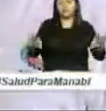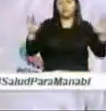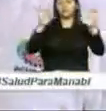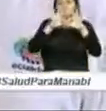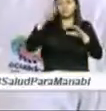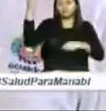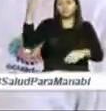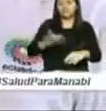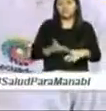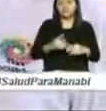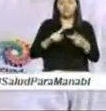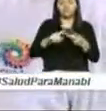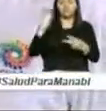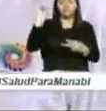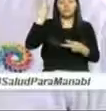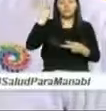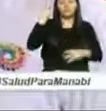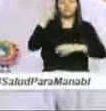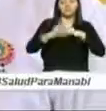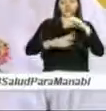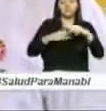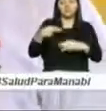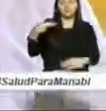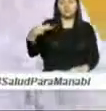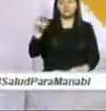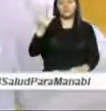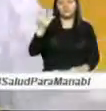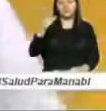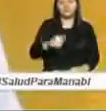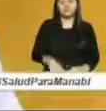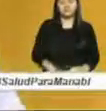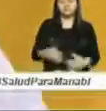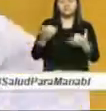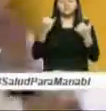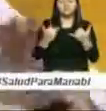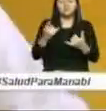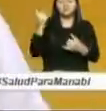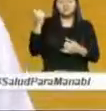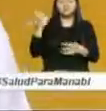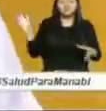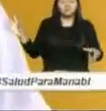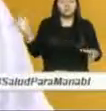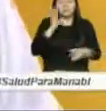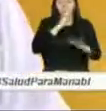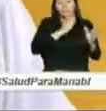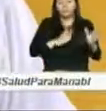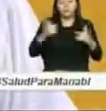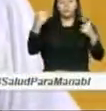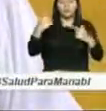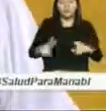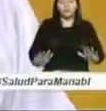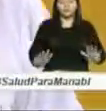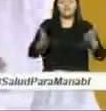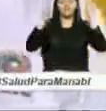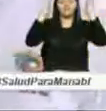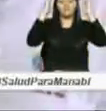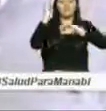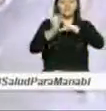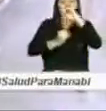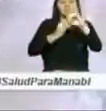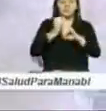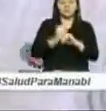historia. Conferencias a nivel mundial como Hábitat 3. En estos momentos se está desarrollando con absoluto éxito en Loja el Festival Internacional de